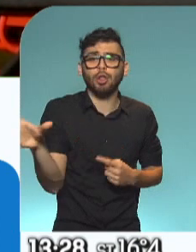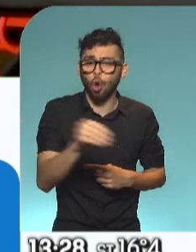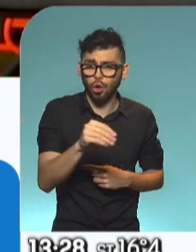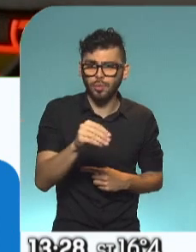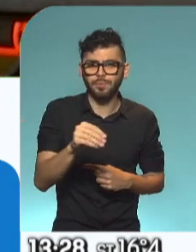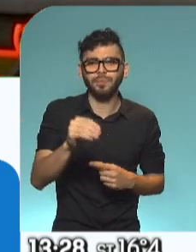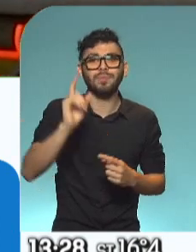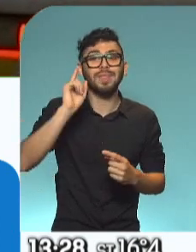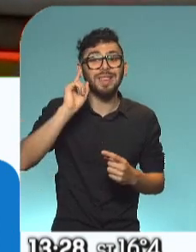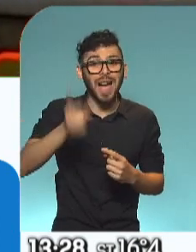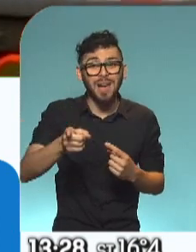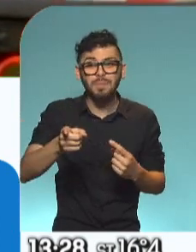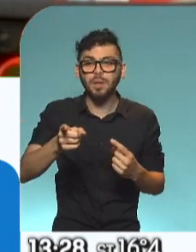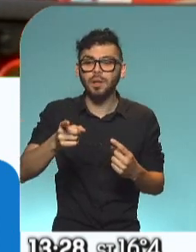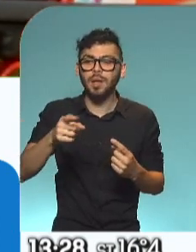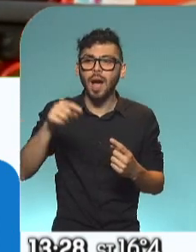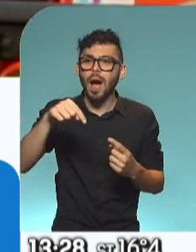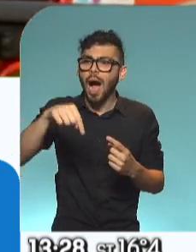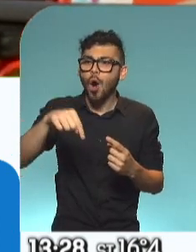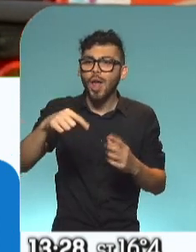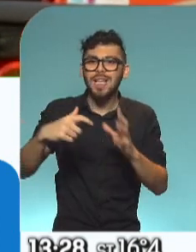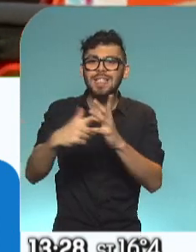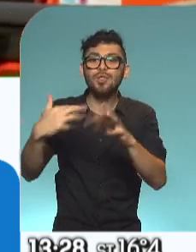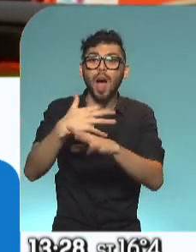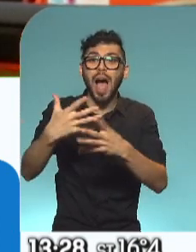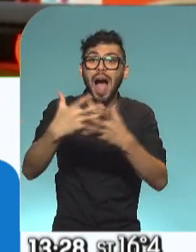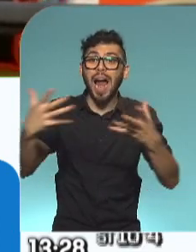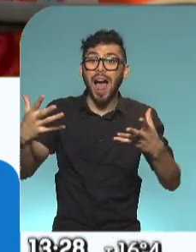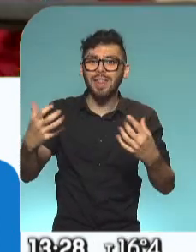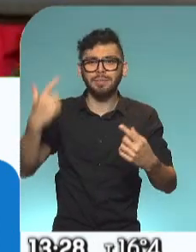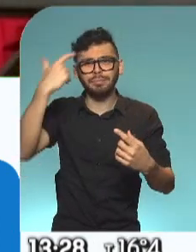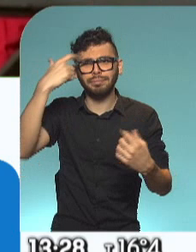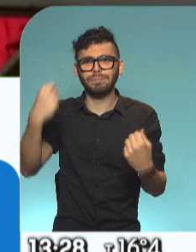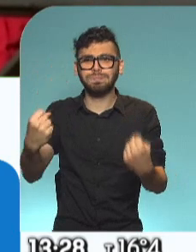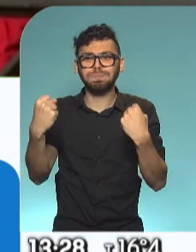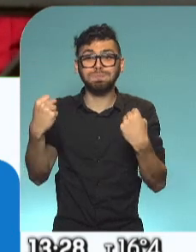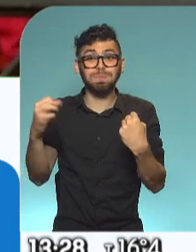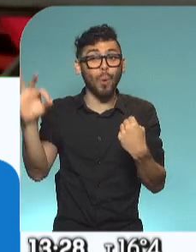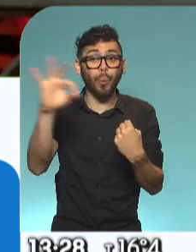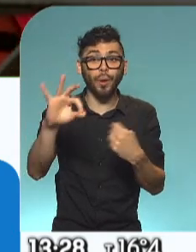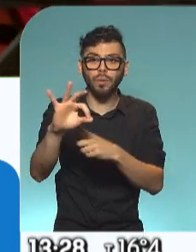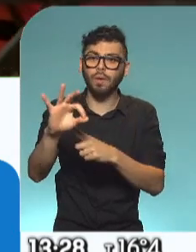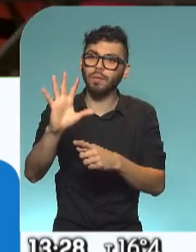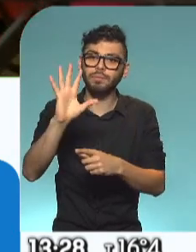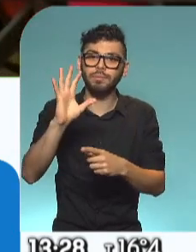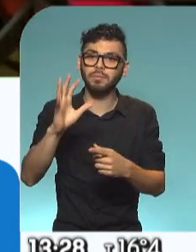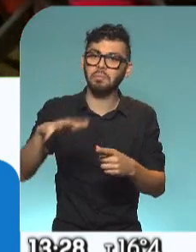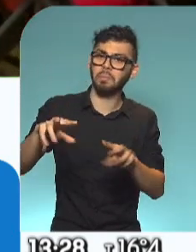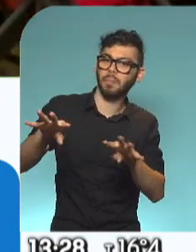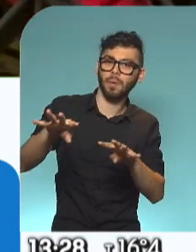de la fragilidad, en realidad, de nuestras grandes ciudades. Porque ya tenemos el SARS en